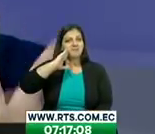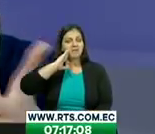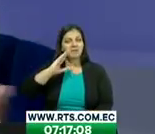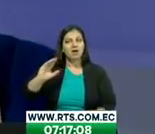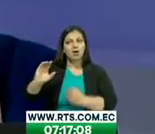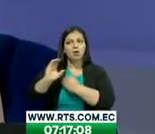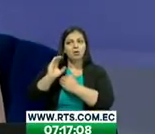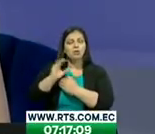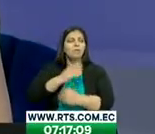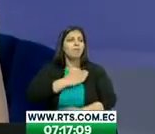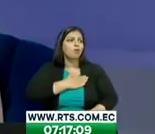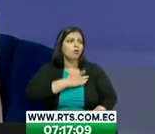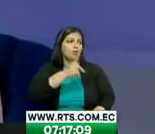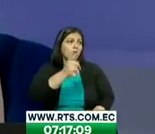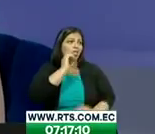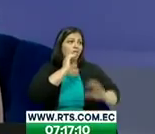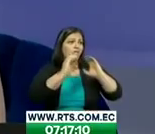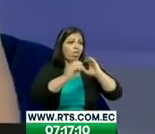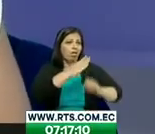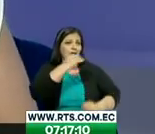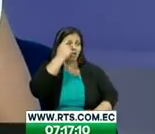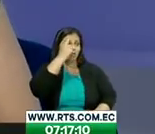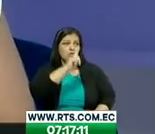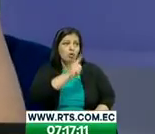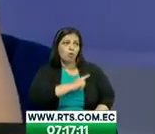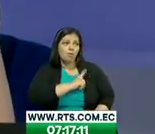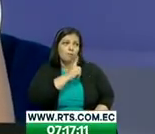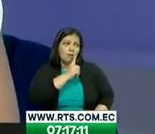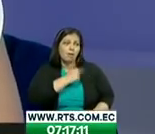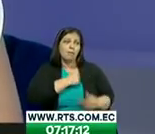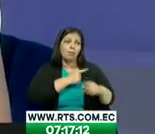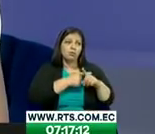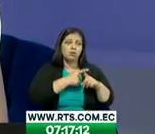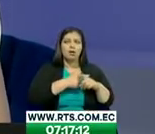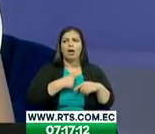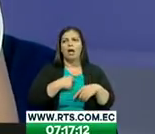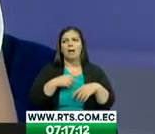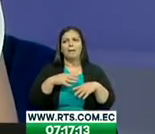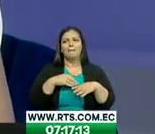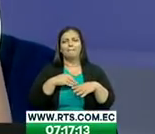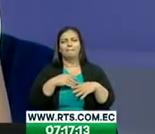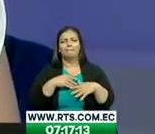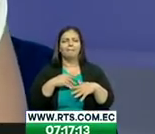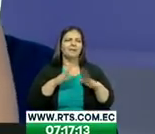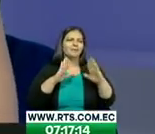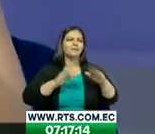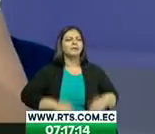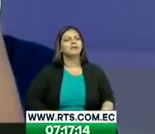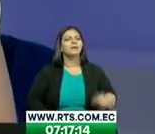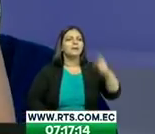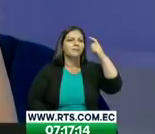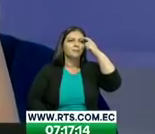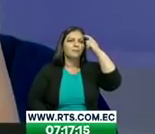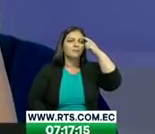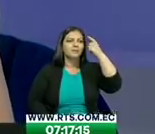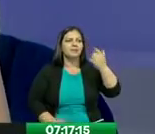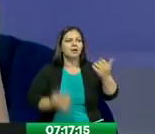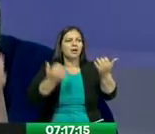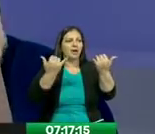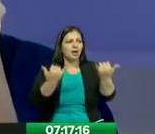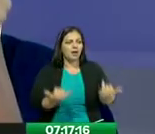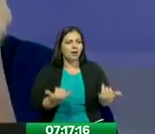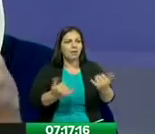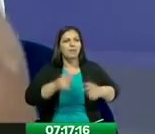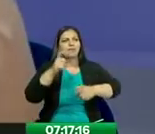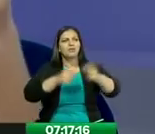las posibilidades de él. En ese momento estamos ante lo que iba a venirse, como lógicamente, que es una cacería de brujas contra el correísmo en este momento,